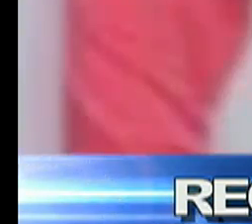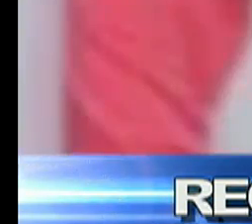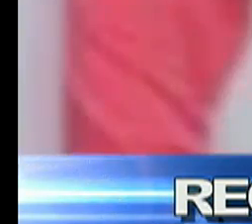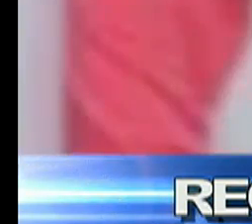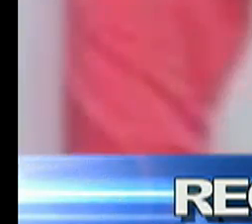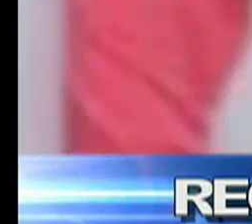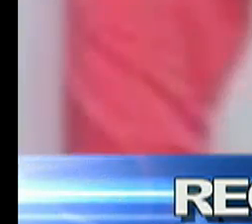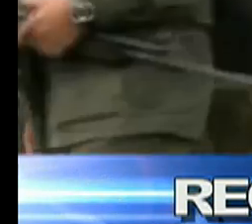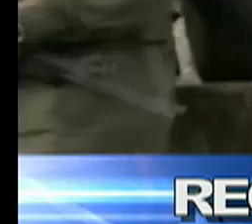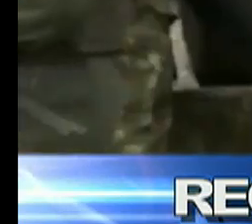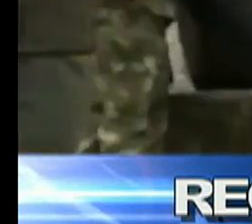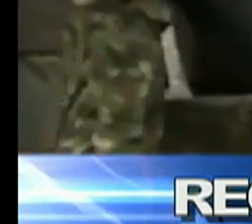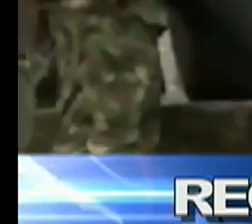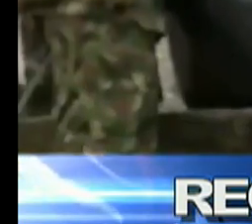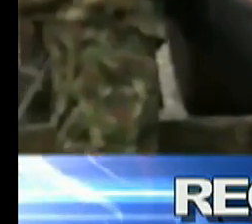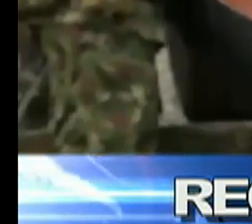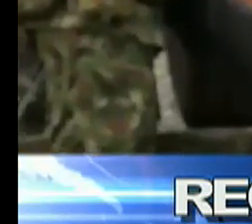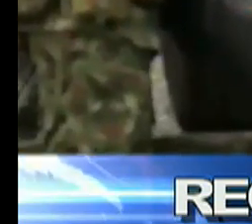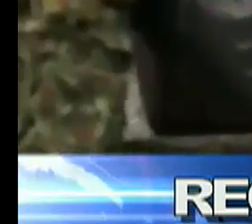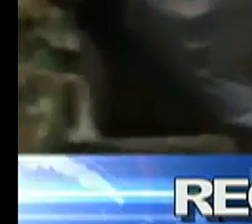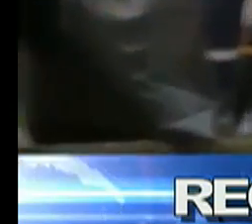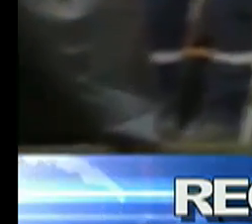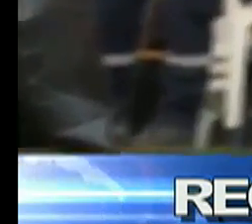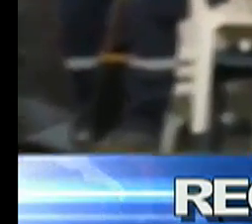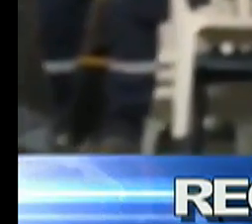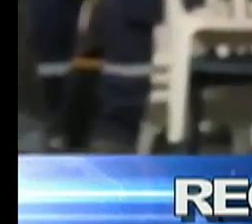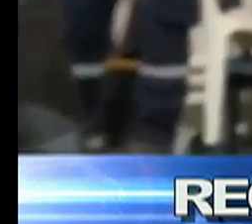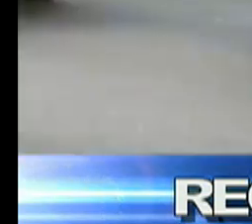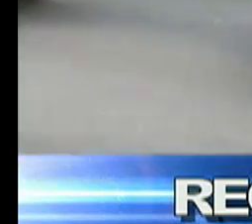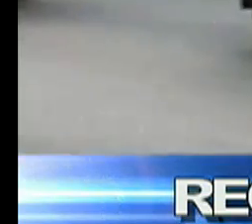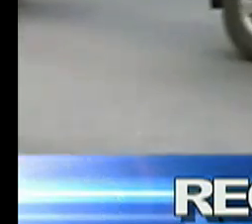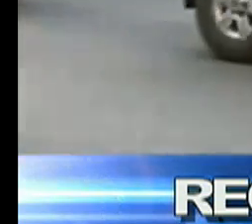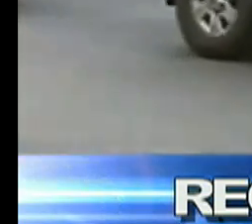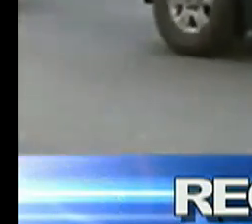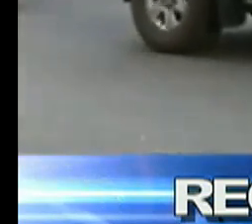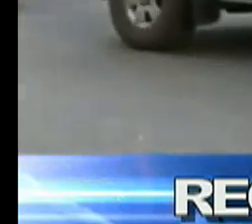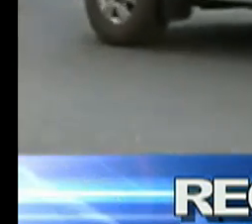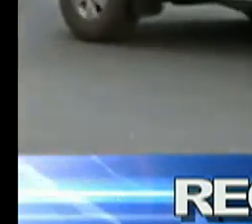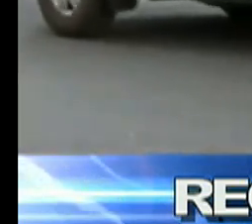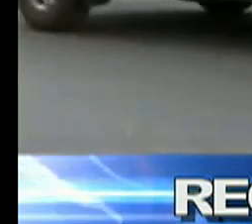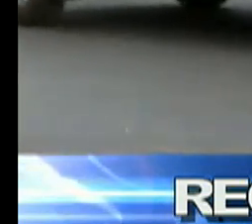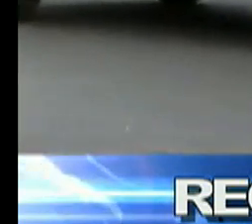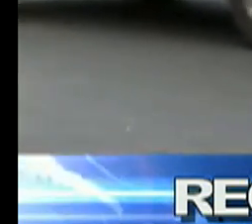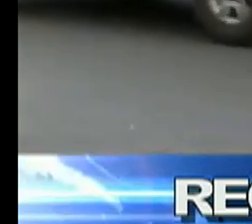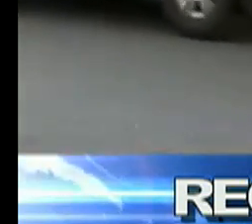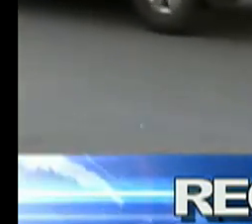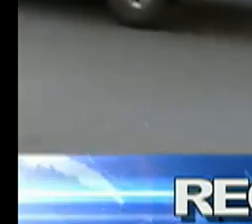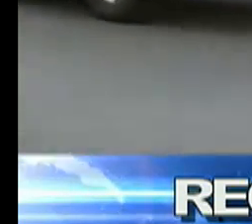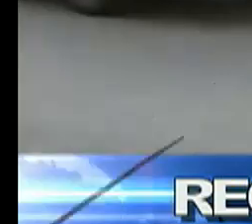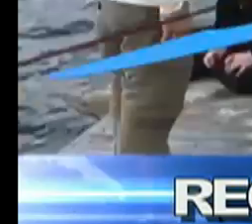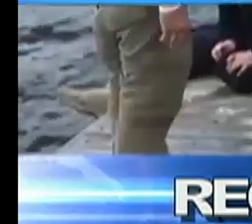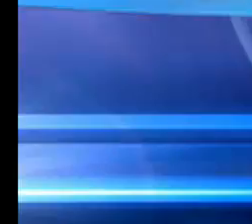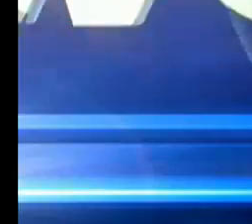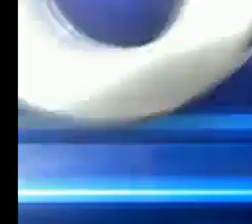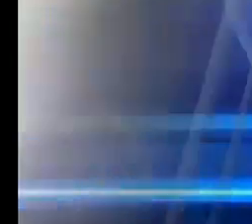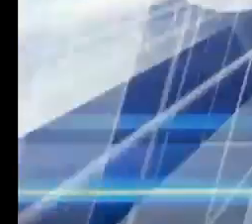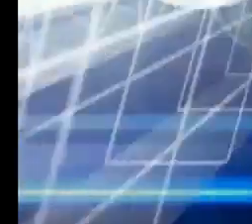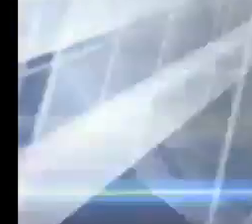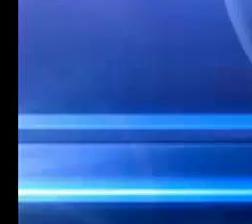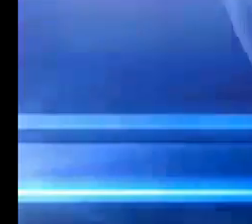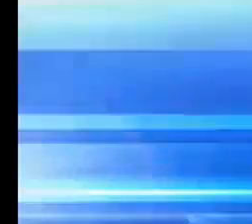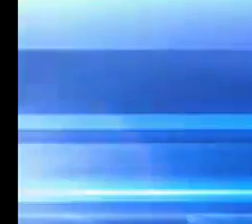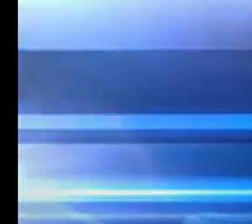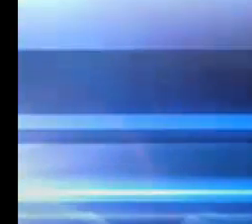Así empieza la noticia, emisión estelar.